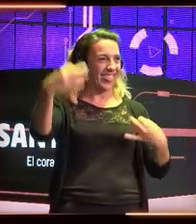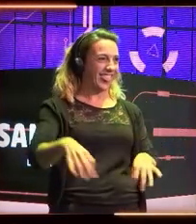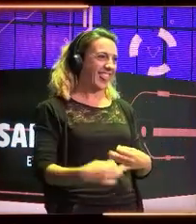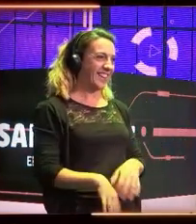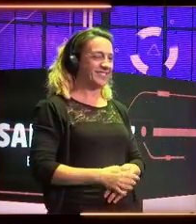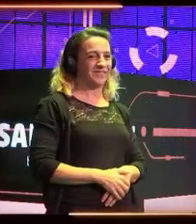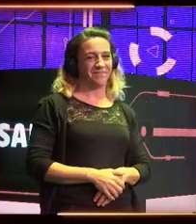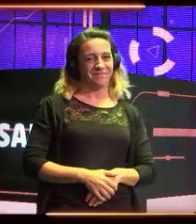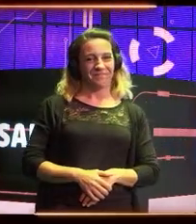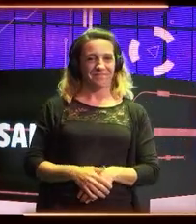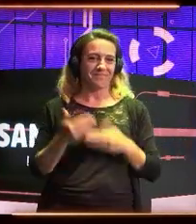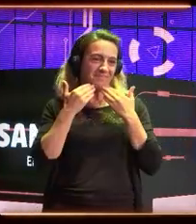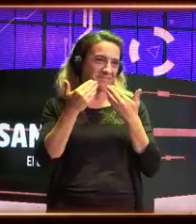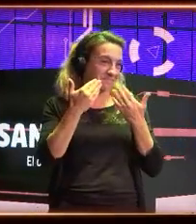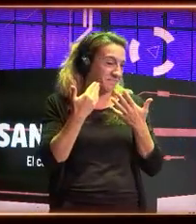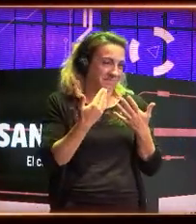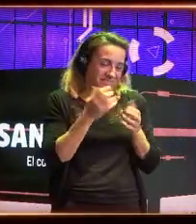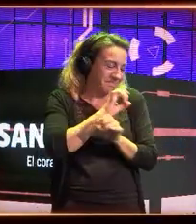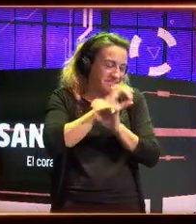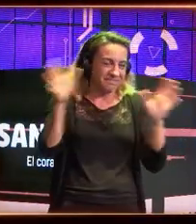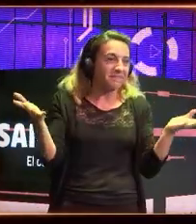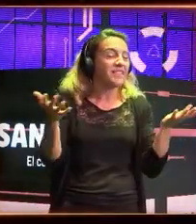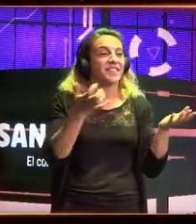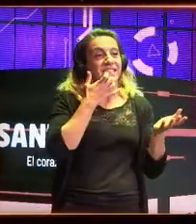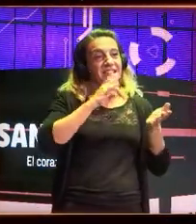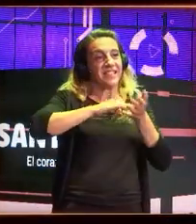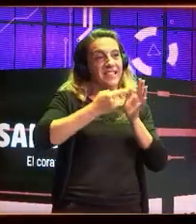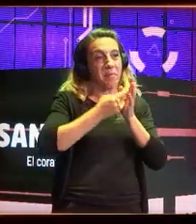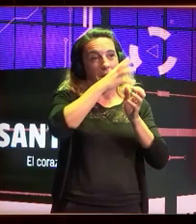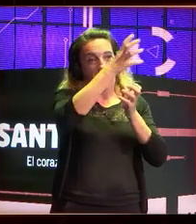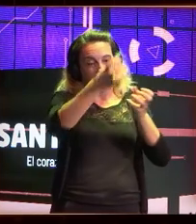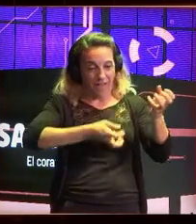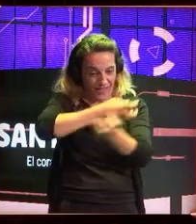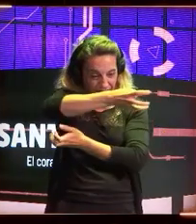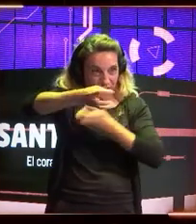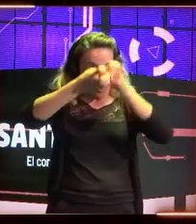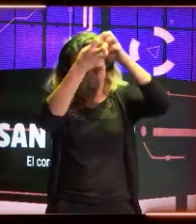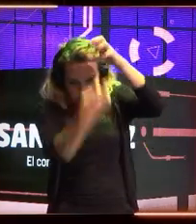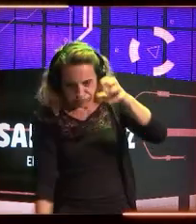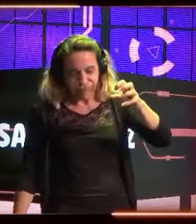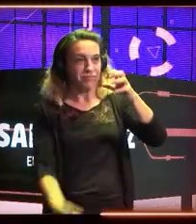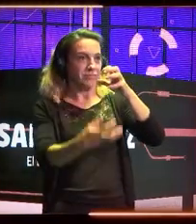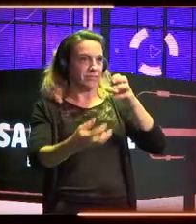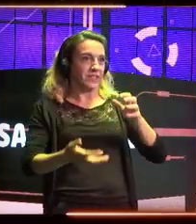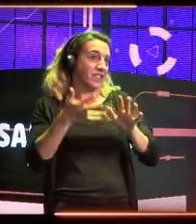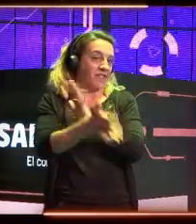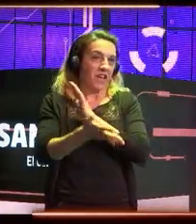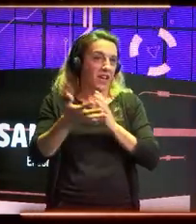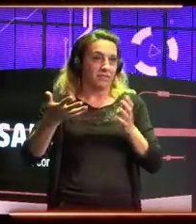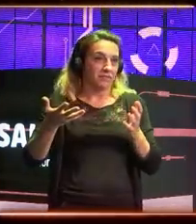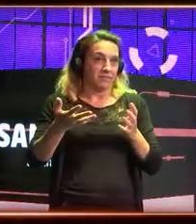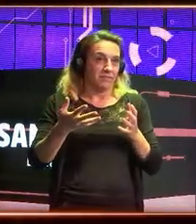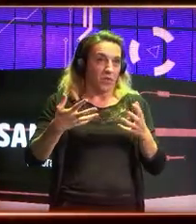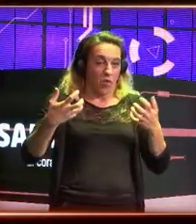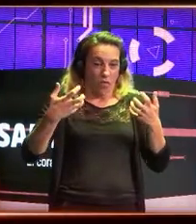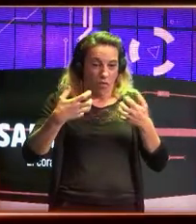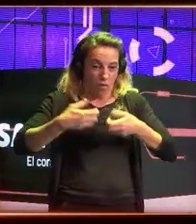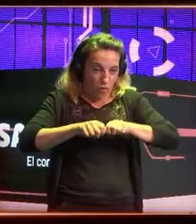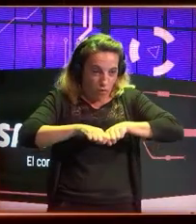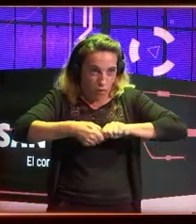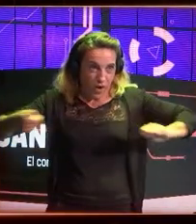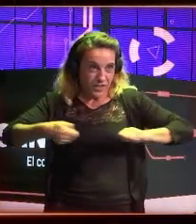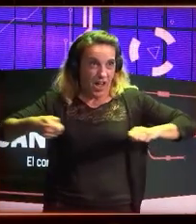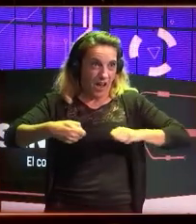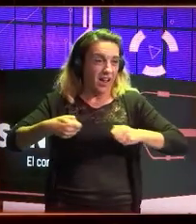gracias Sí no efectivamente cuando un sistema gravitatorio empuja las cosas hacia abajo pues sabemos por la gravedad fuerza de atracción entre dos cuerpos con